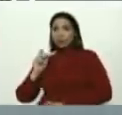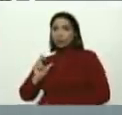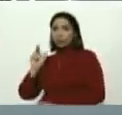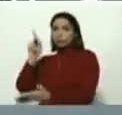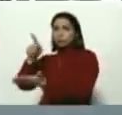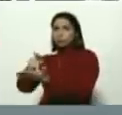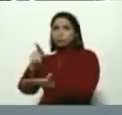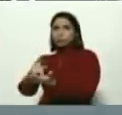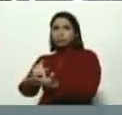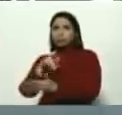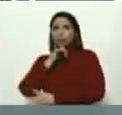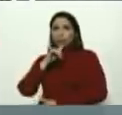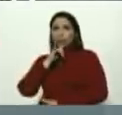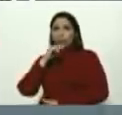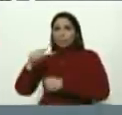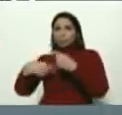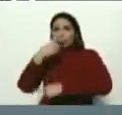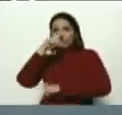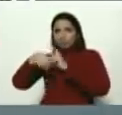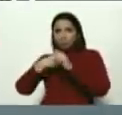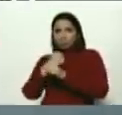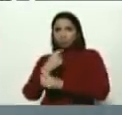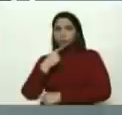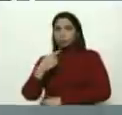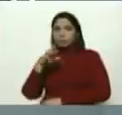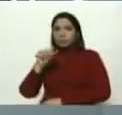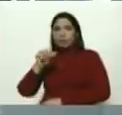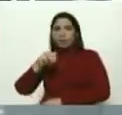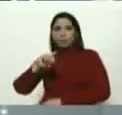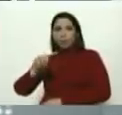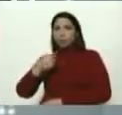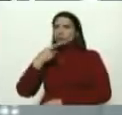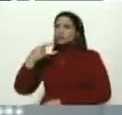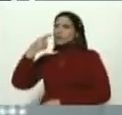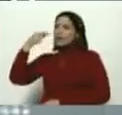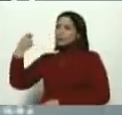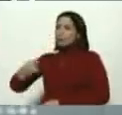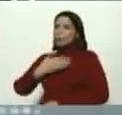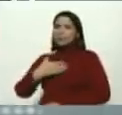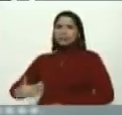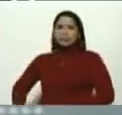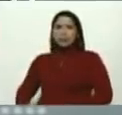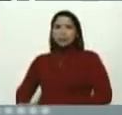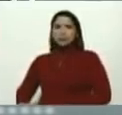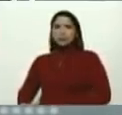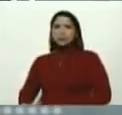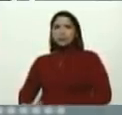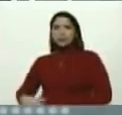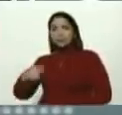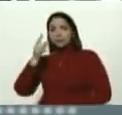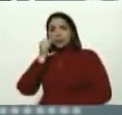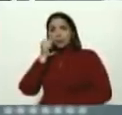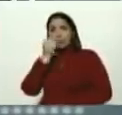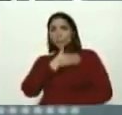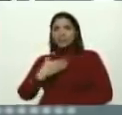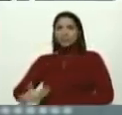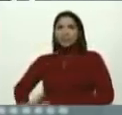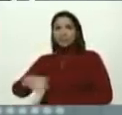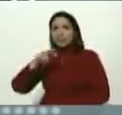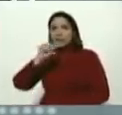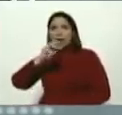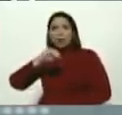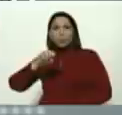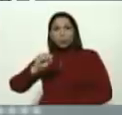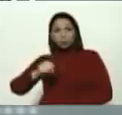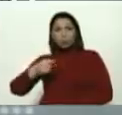informe anual y diciéndole a Ramos Alú, señor presidente Ramos Alú, le dije, señor presidente Ramos Alú,